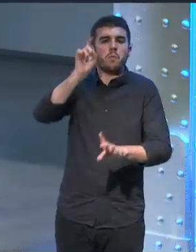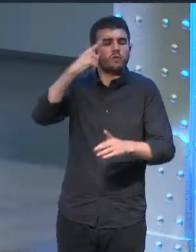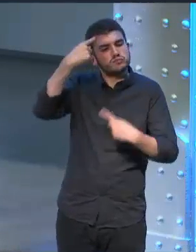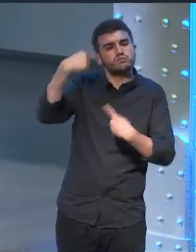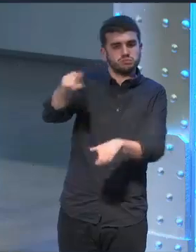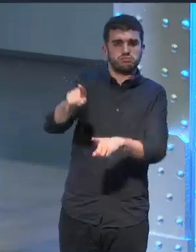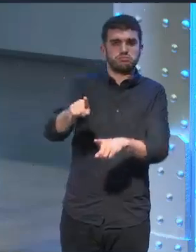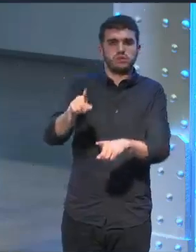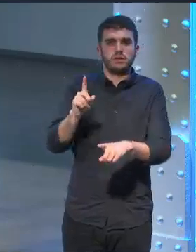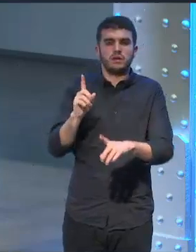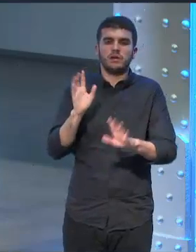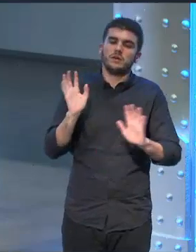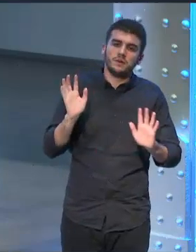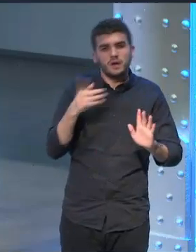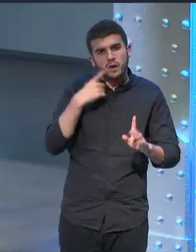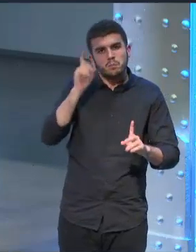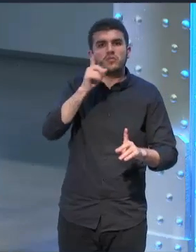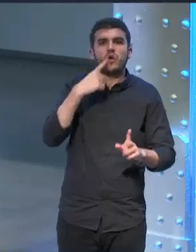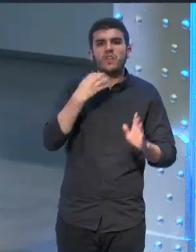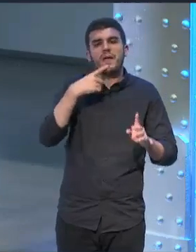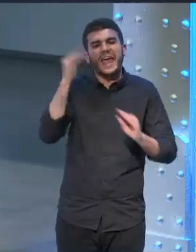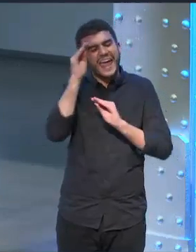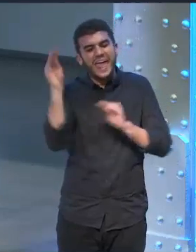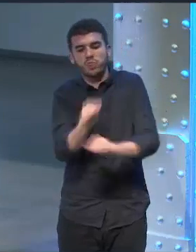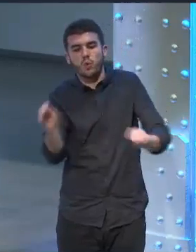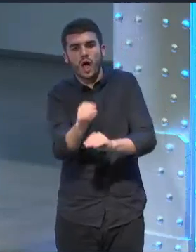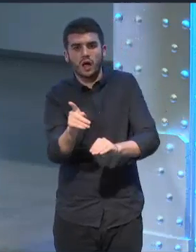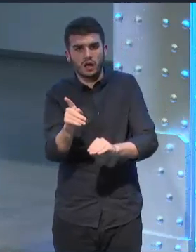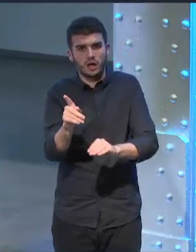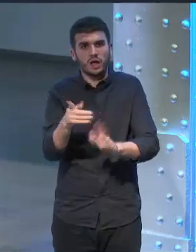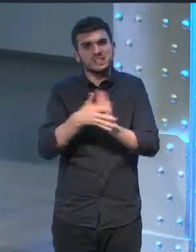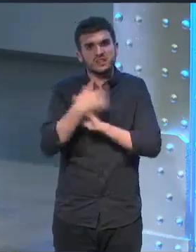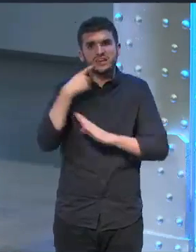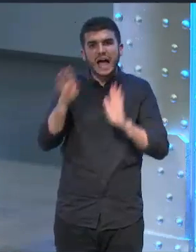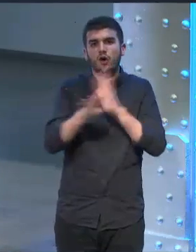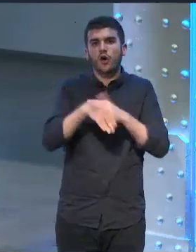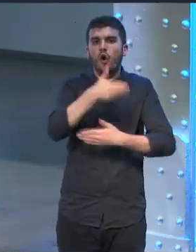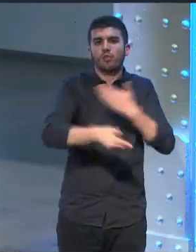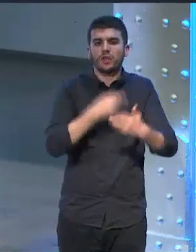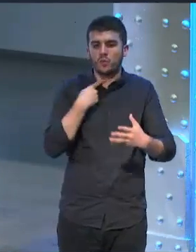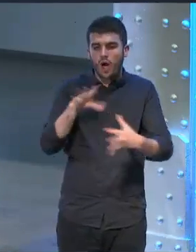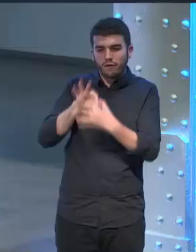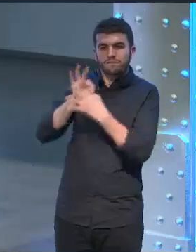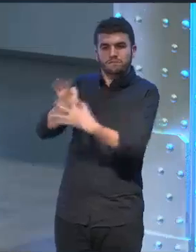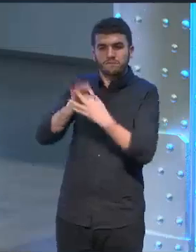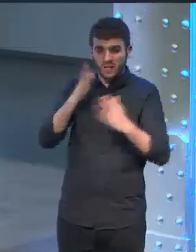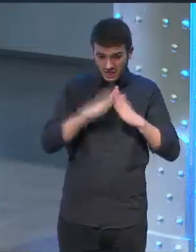creemos que el profesorado tiene que educarles. O sea, la educación es una cosa continua, desde casa